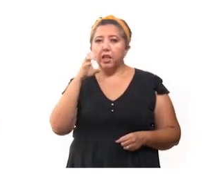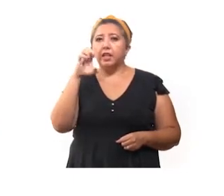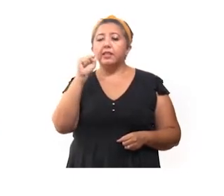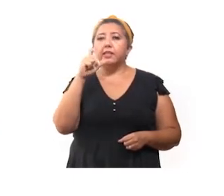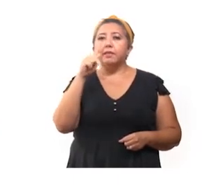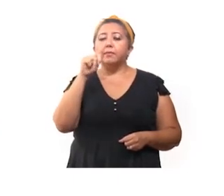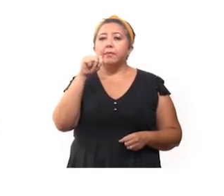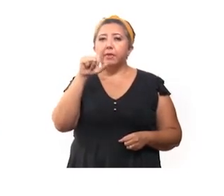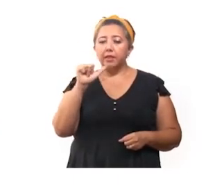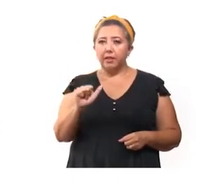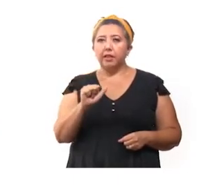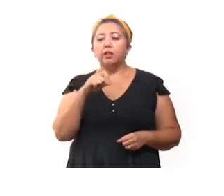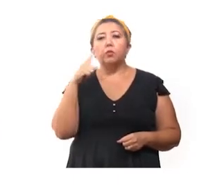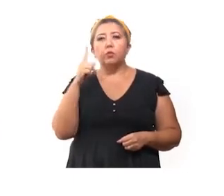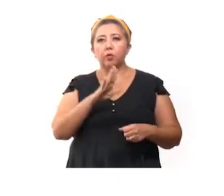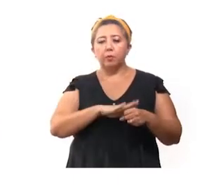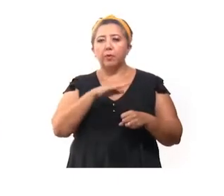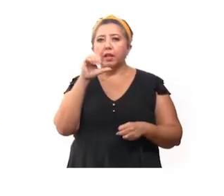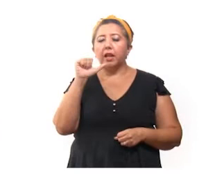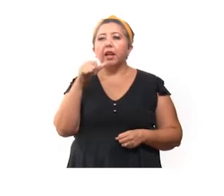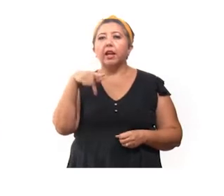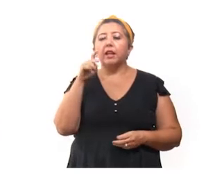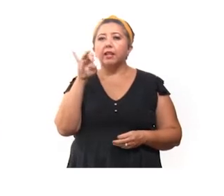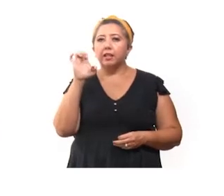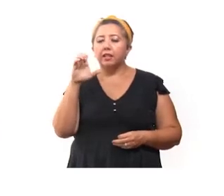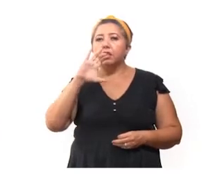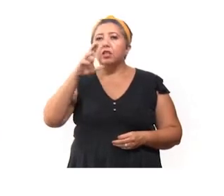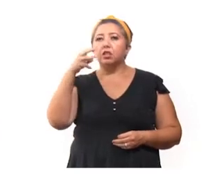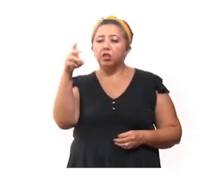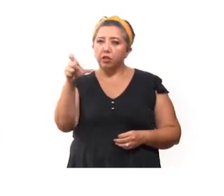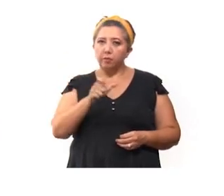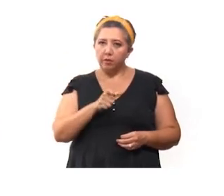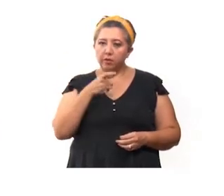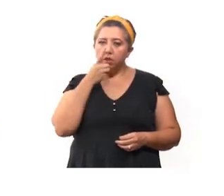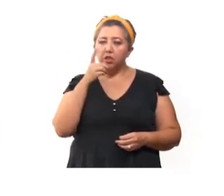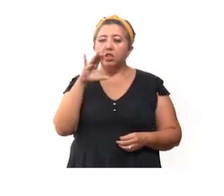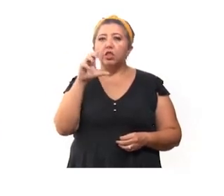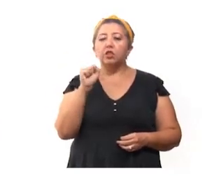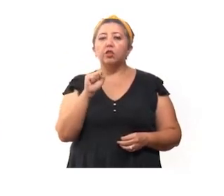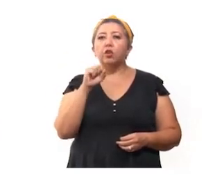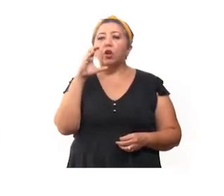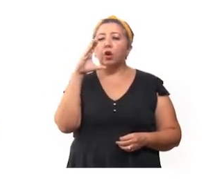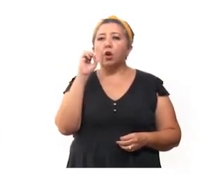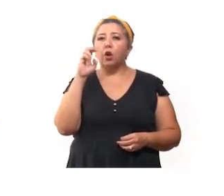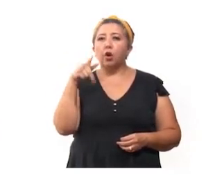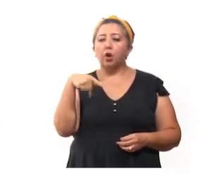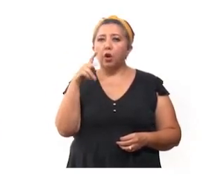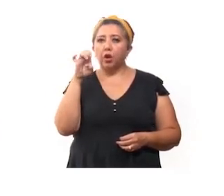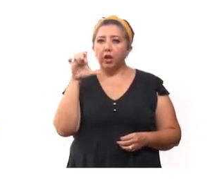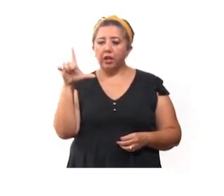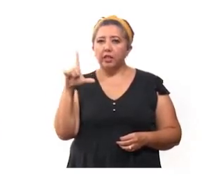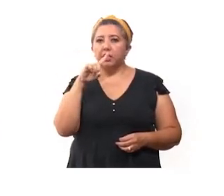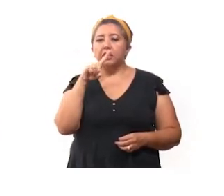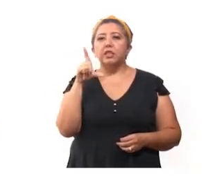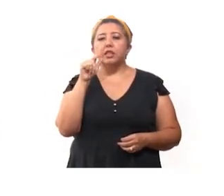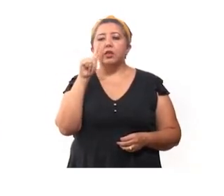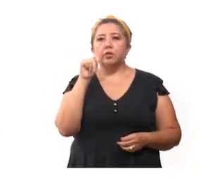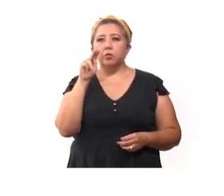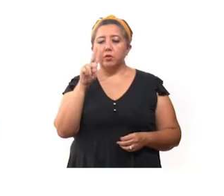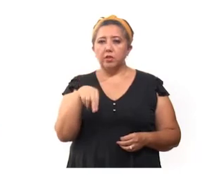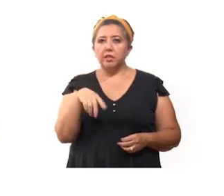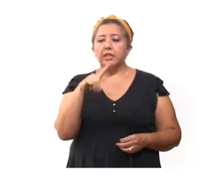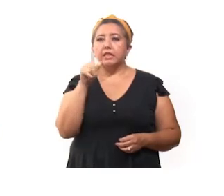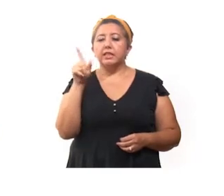Zacalum y Tixcocop, y 1 más en Aquil, Chemash, Chicxulub Pueblo, Chiquinsonot, Concal, Cuncunul, Tzintzantún,